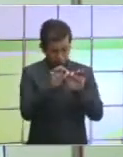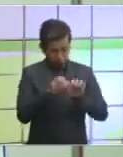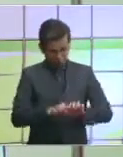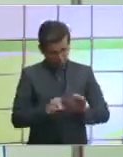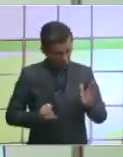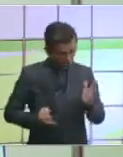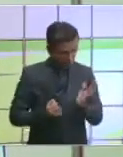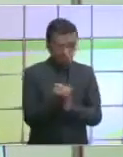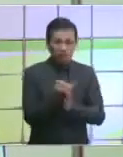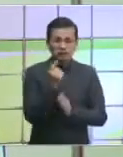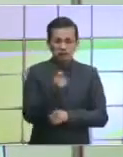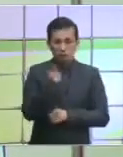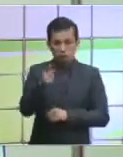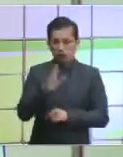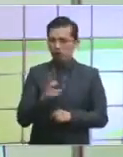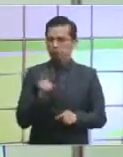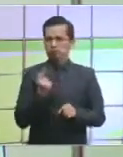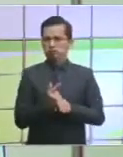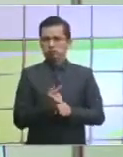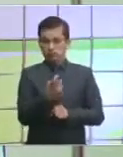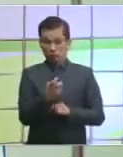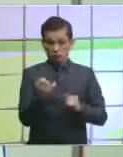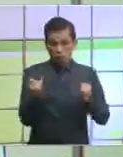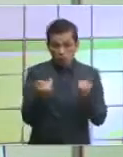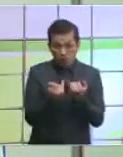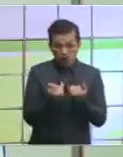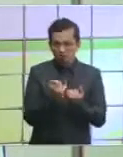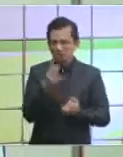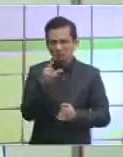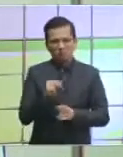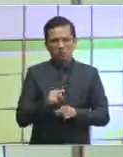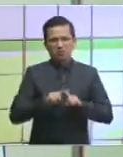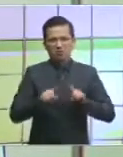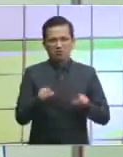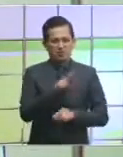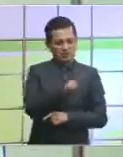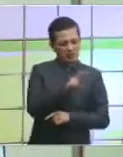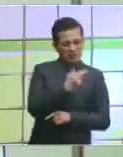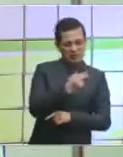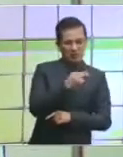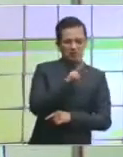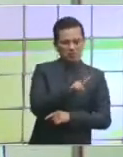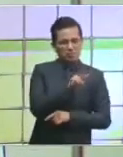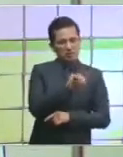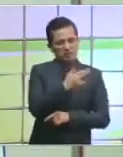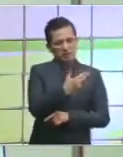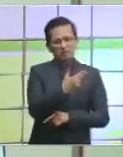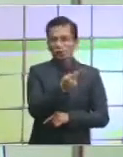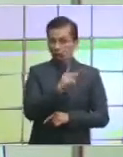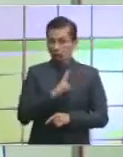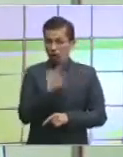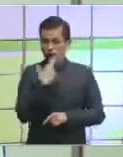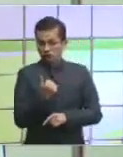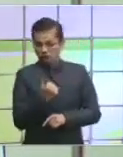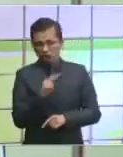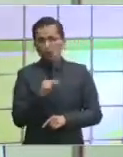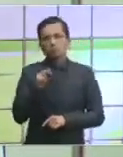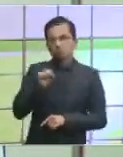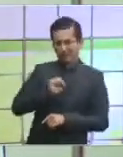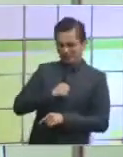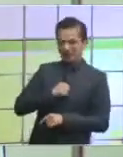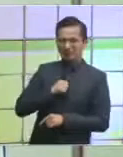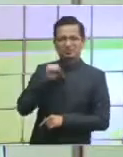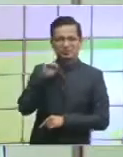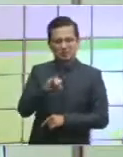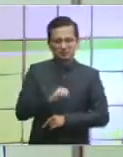demostró que no era lo mismo y que vih no producida inutilidad simple la producía así entonces cuál es